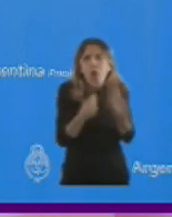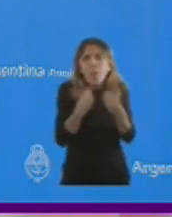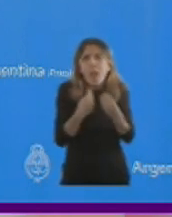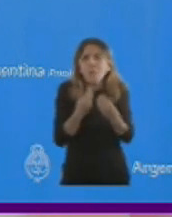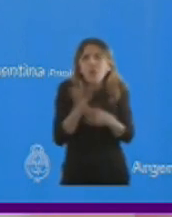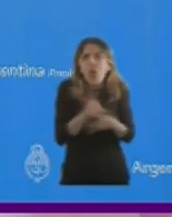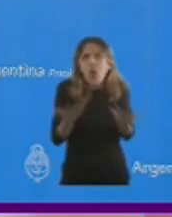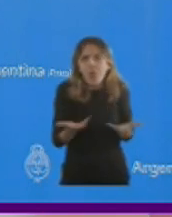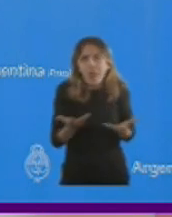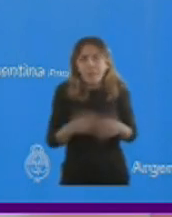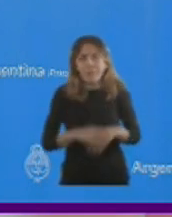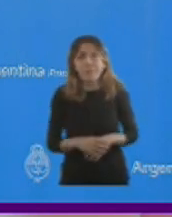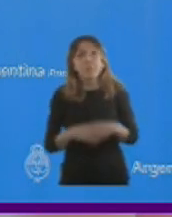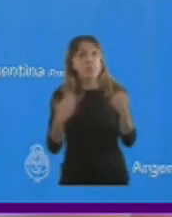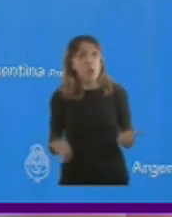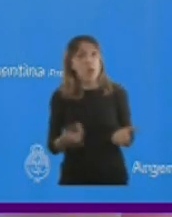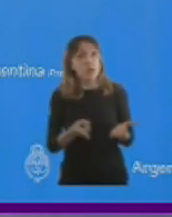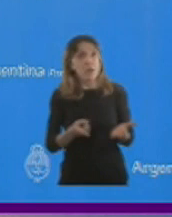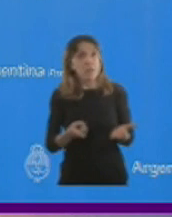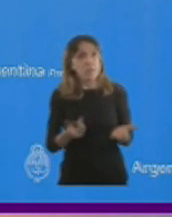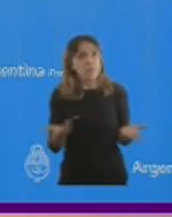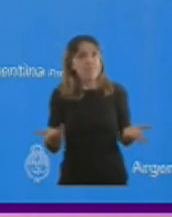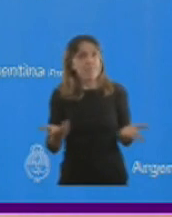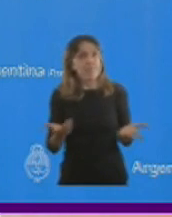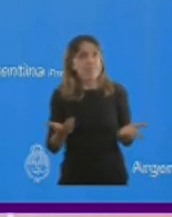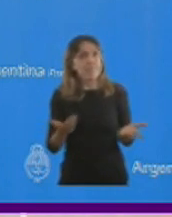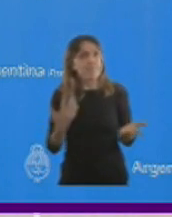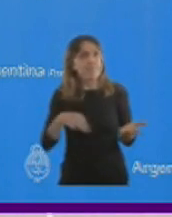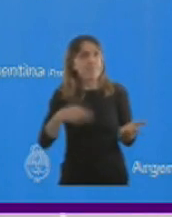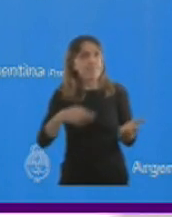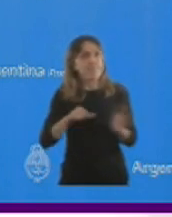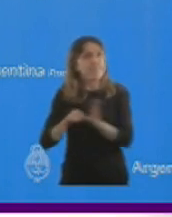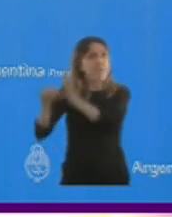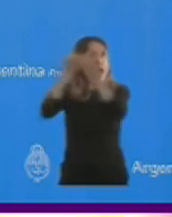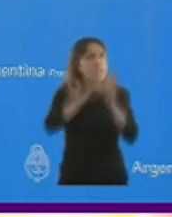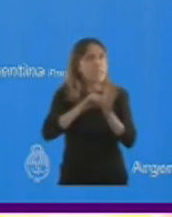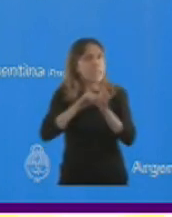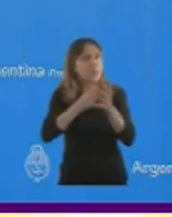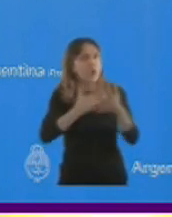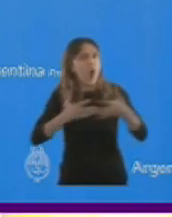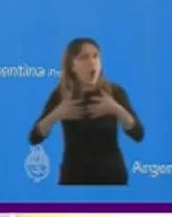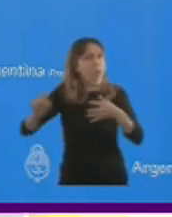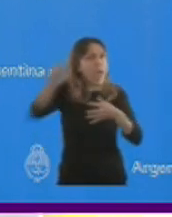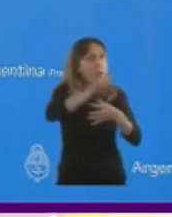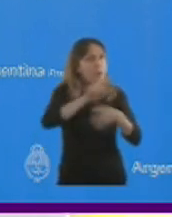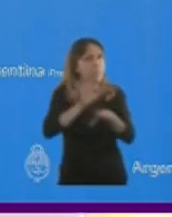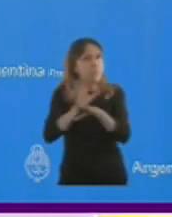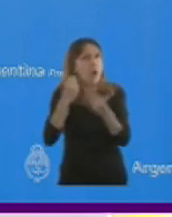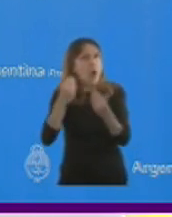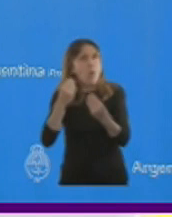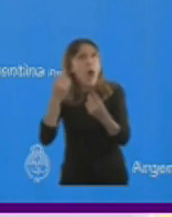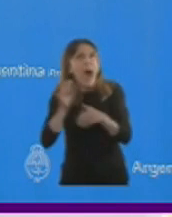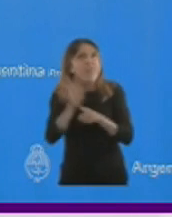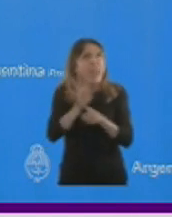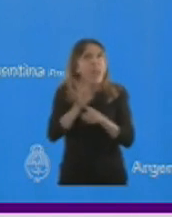populismo entonces estamos ahí en un frente bastante convulsionado que te diría que se